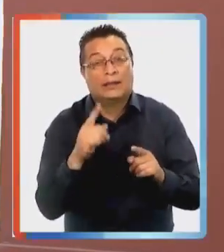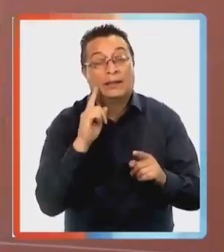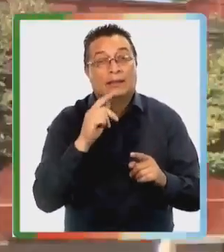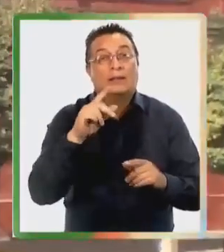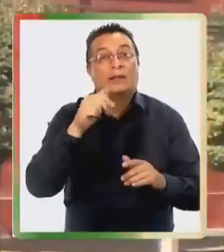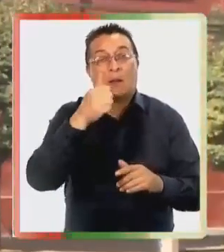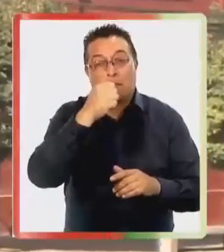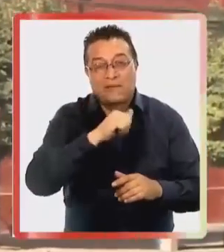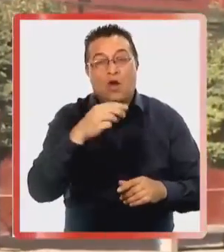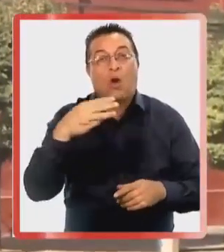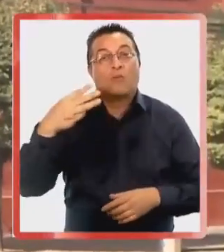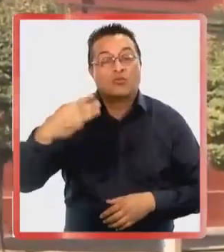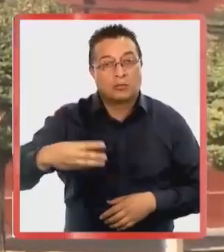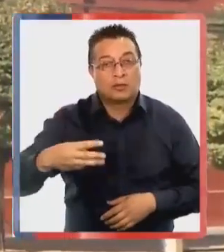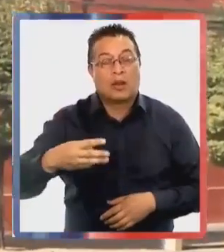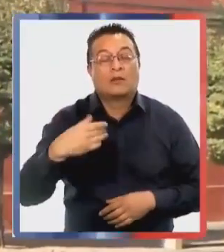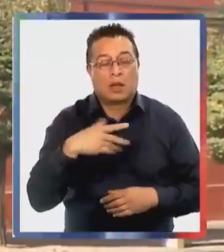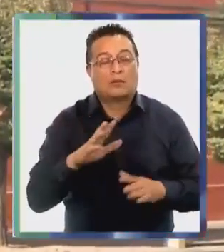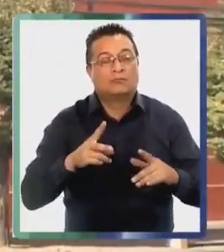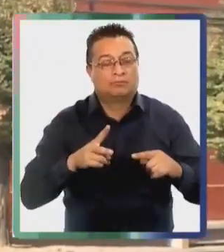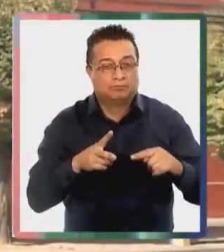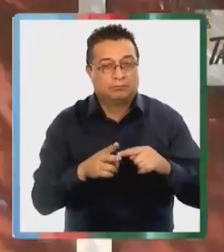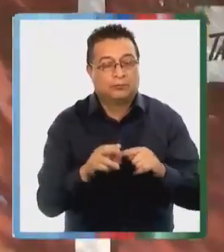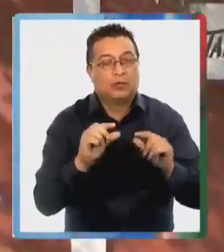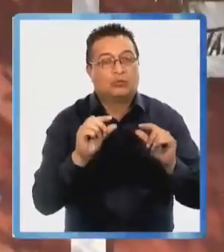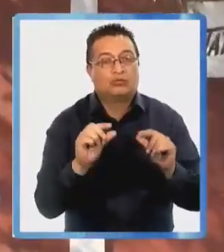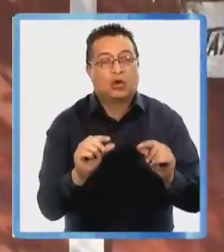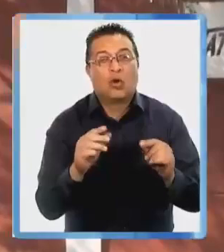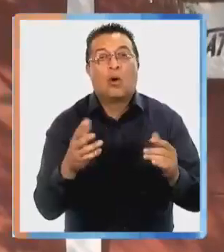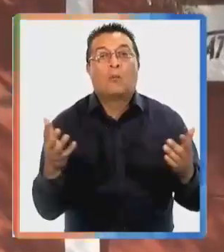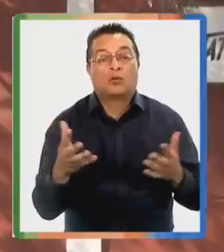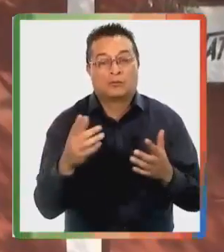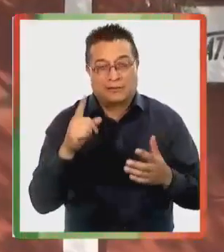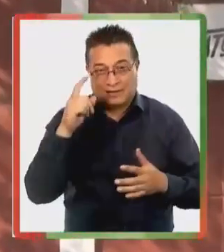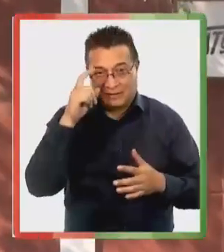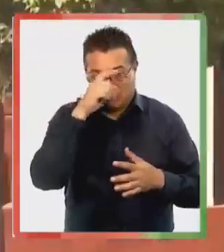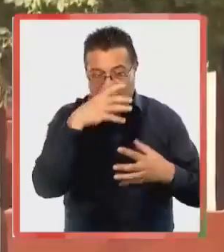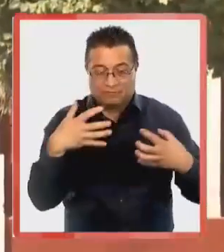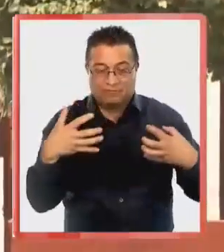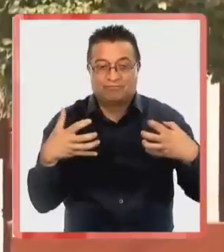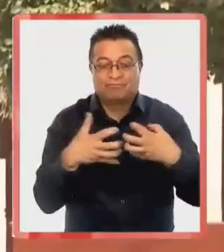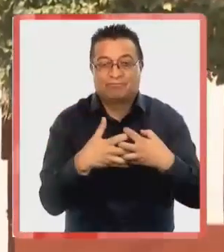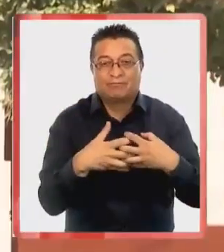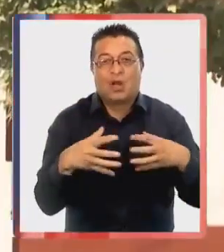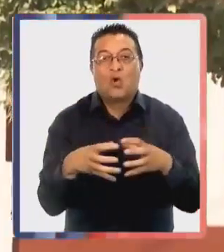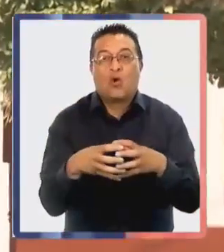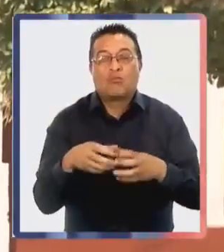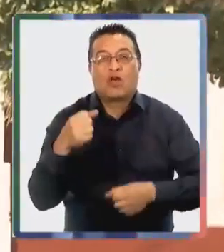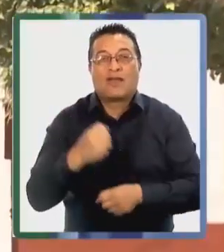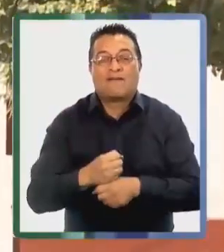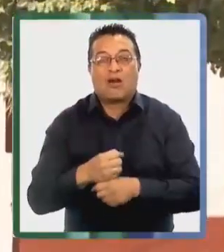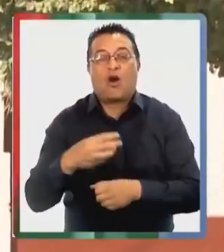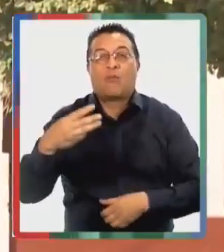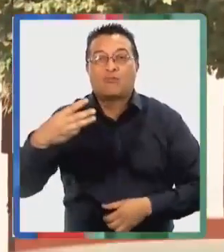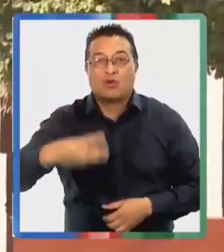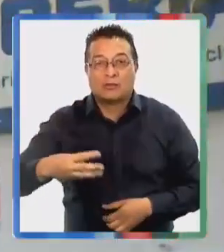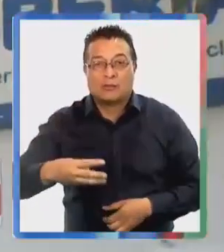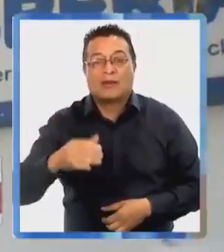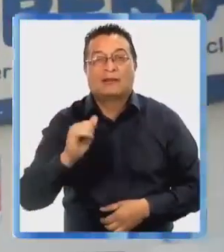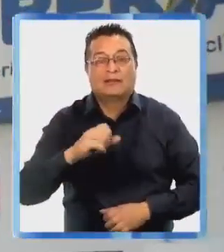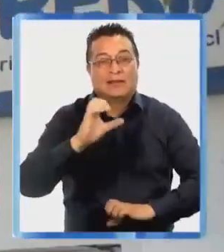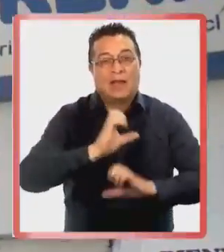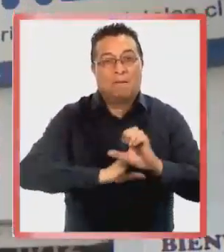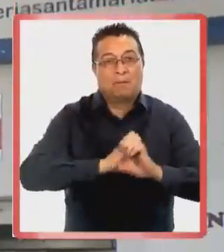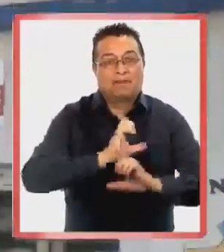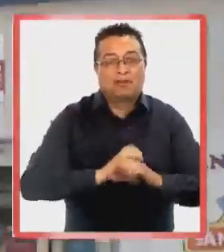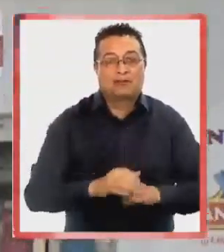con la municipalidad, se paralizó un poco porque cuesta combinar el grupo de trabajo por la municipalidad con los empresarios.